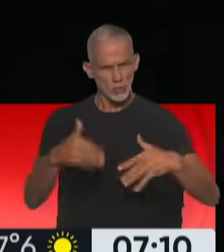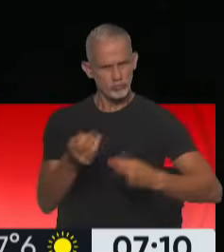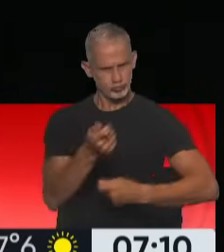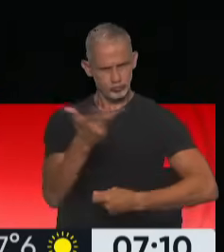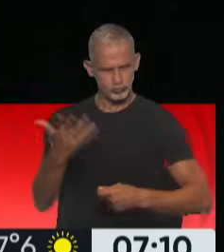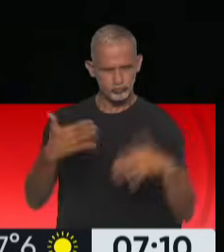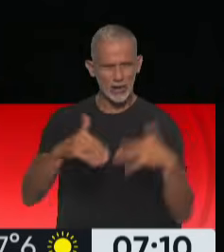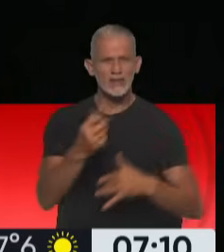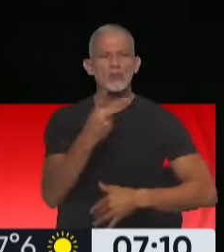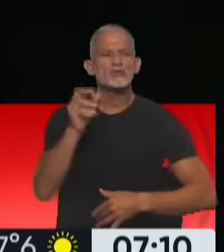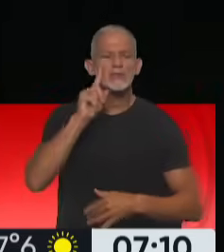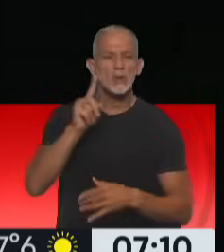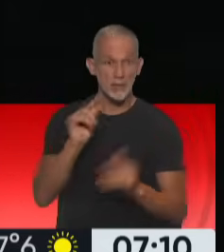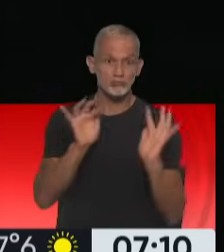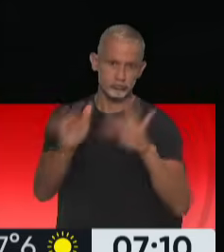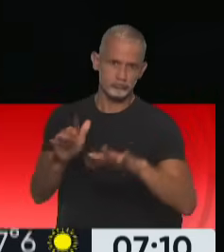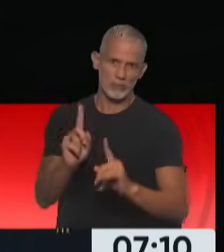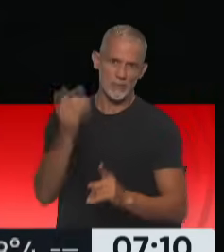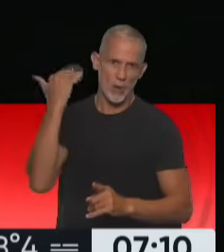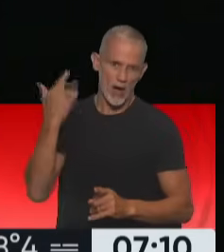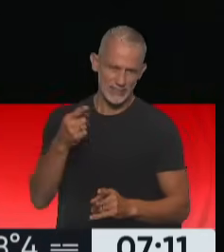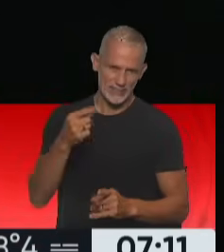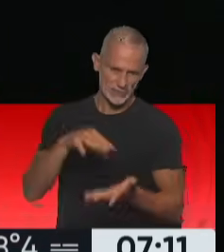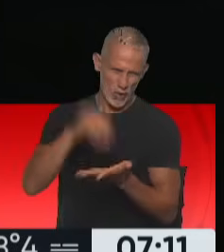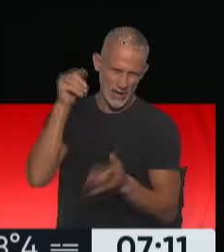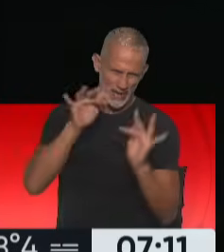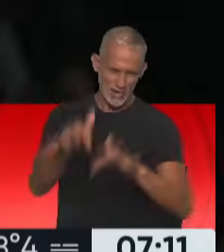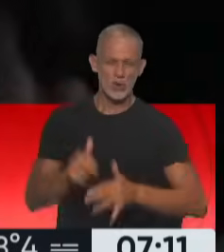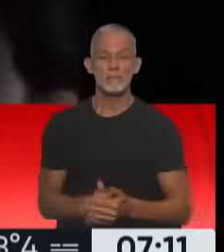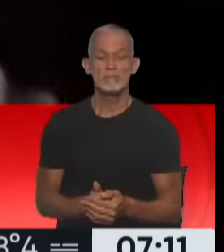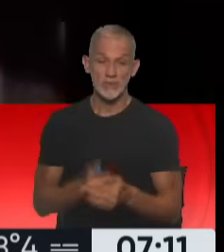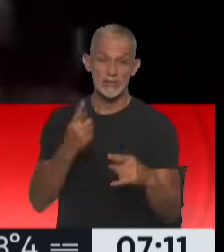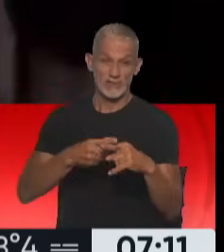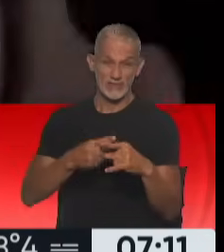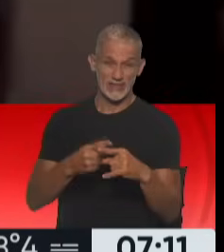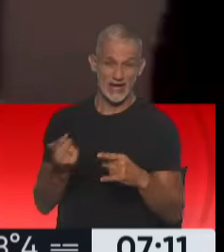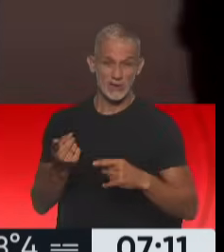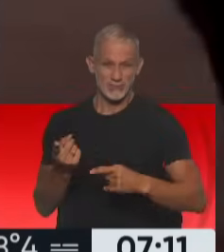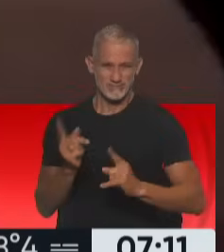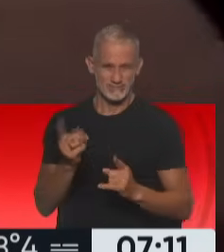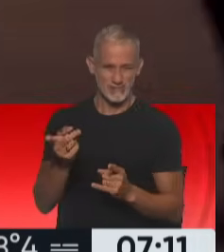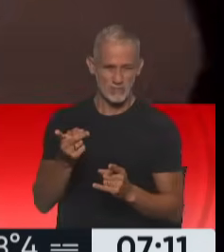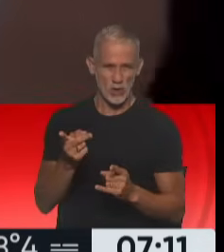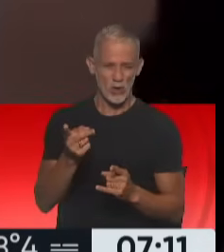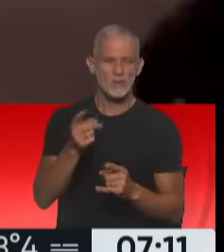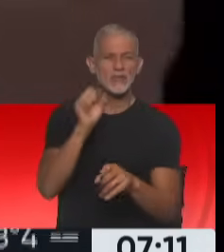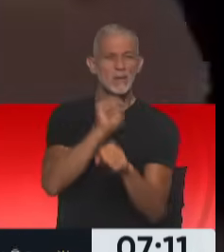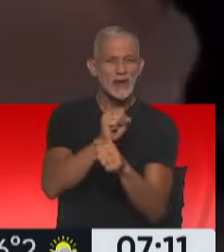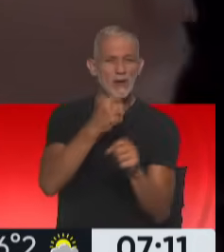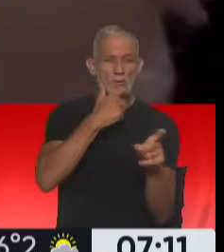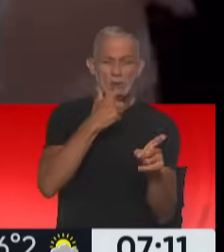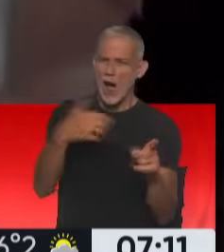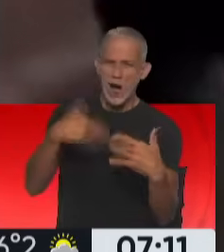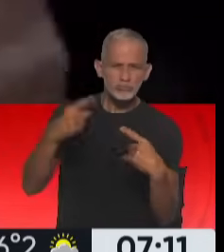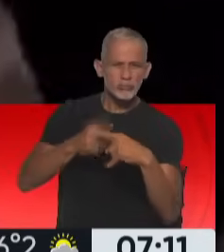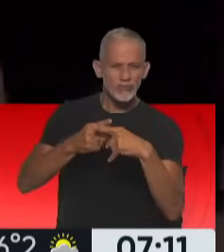generar manifestaciones masivas como las que hemos visto en las últimas horas. De hecho, celebraron estas imágenes que estamos compartiendo, que fueron difundidas a través de